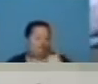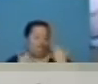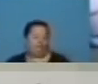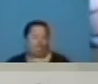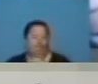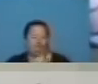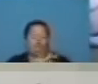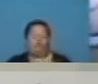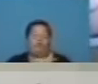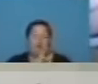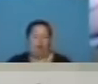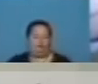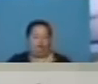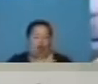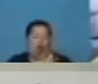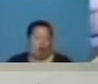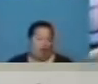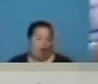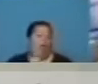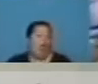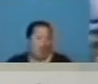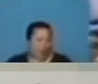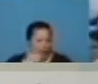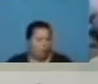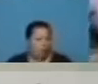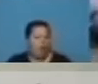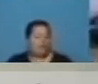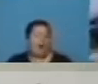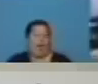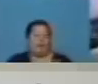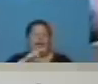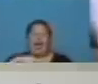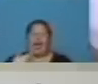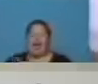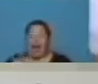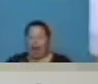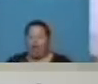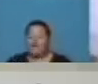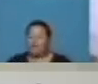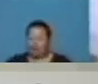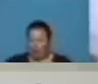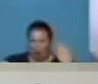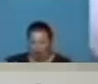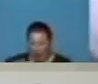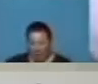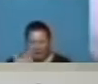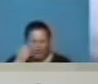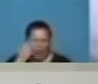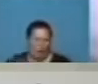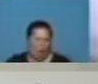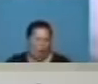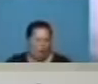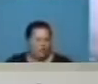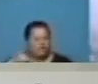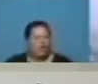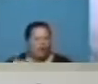volviendo hacia el oficialismo y las encuestas lo mostraron una semana antes. Cano, el responsable de todo este desaguisado, esta vergüenza a